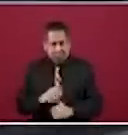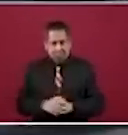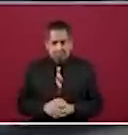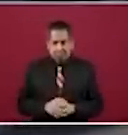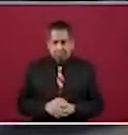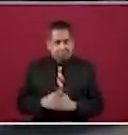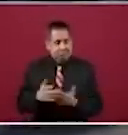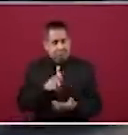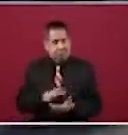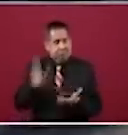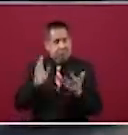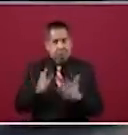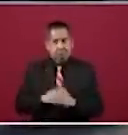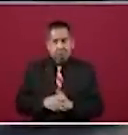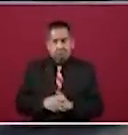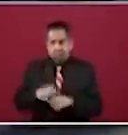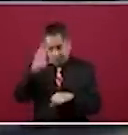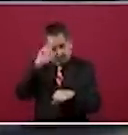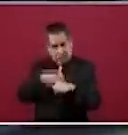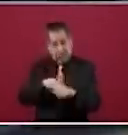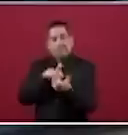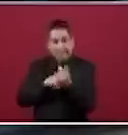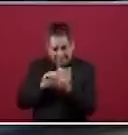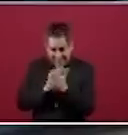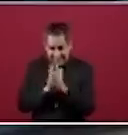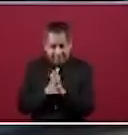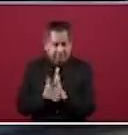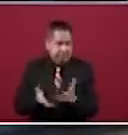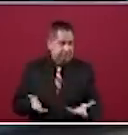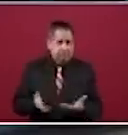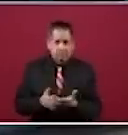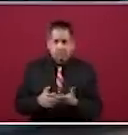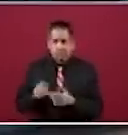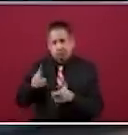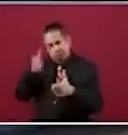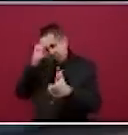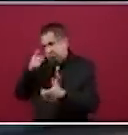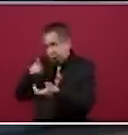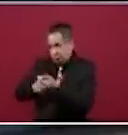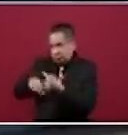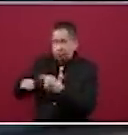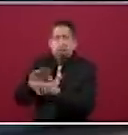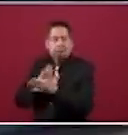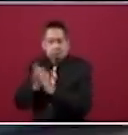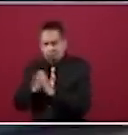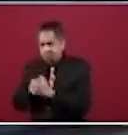aunque parezca increíble, en la cultura, en la intelectualidad.